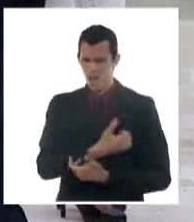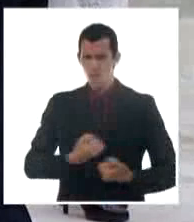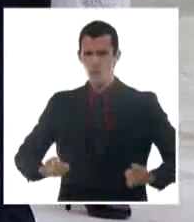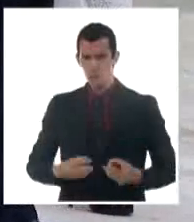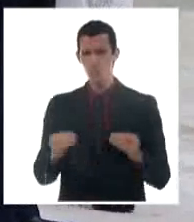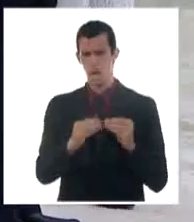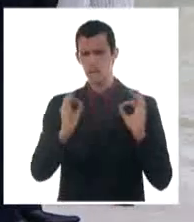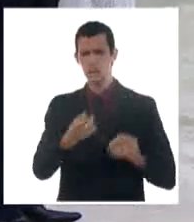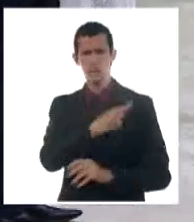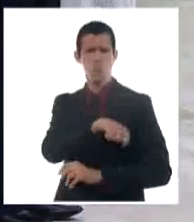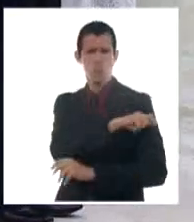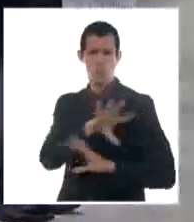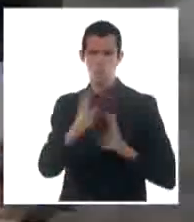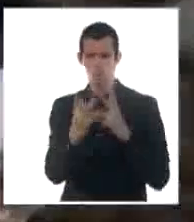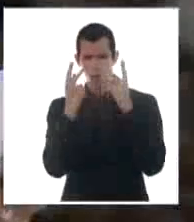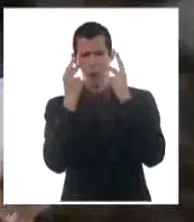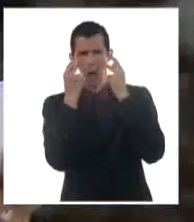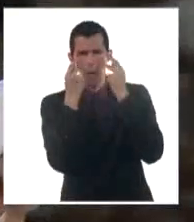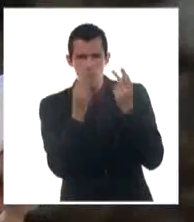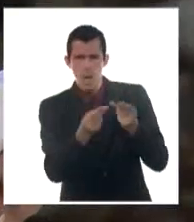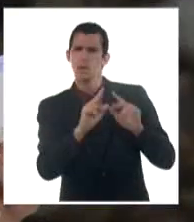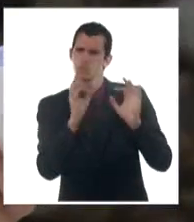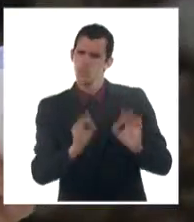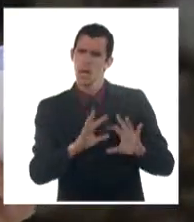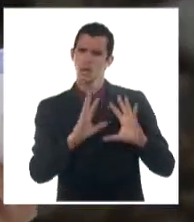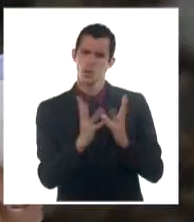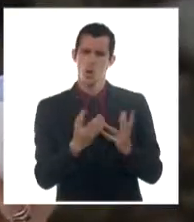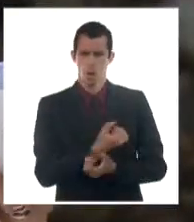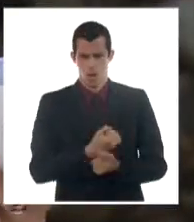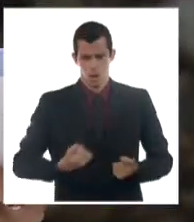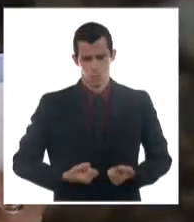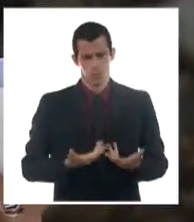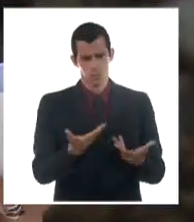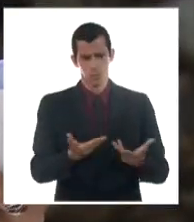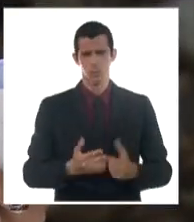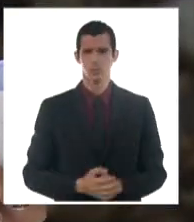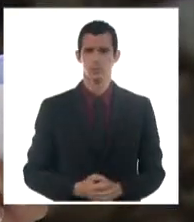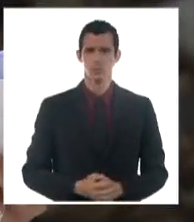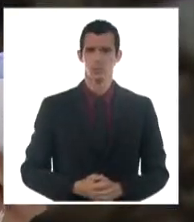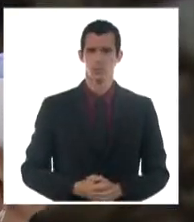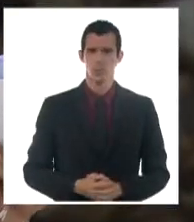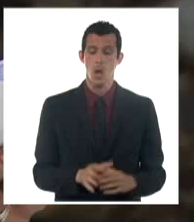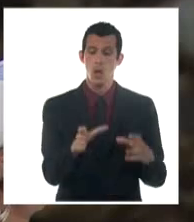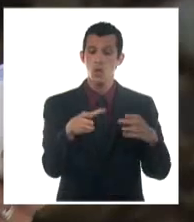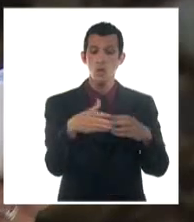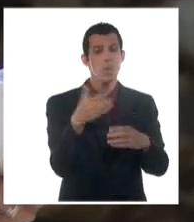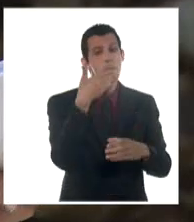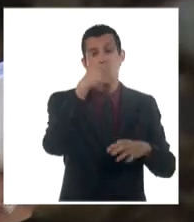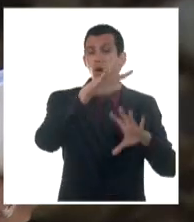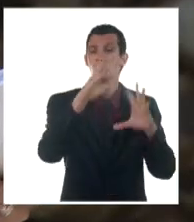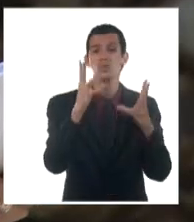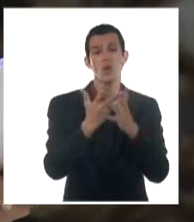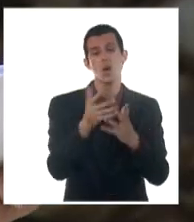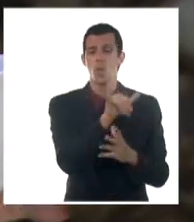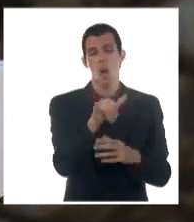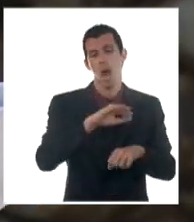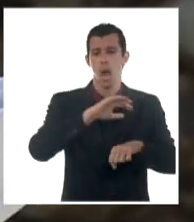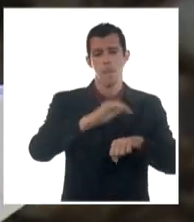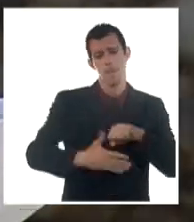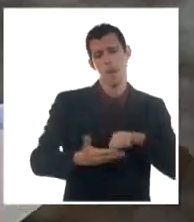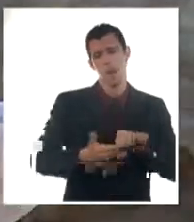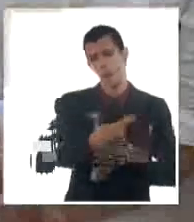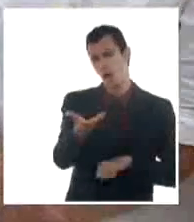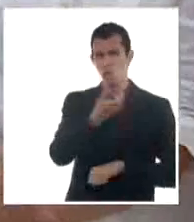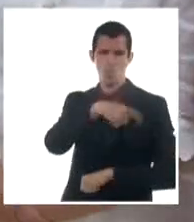del pueblo, los que más luchan por el pueblo, los que más trabajan por el pueblo, los mejores hermanos del pueblo,